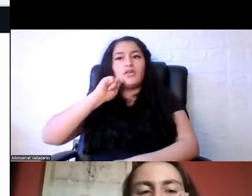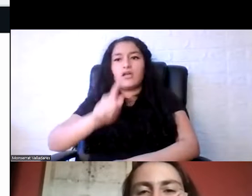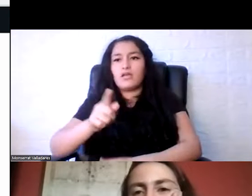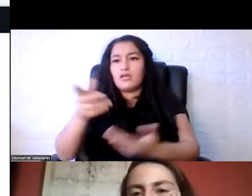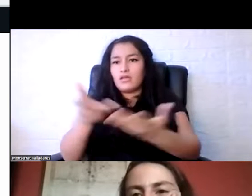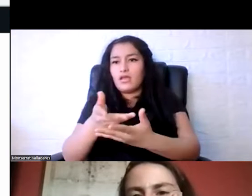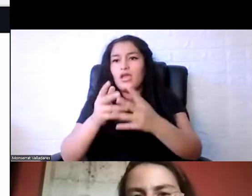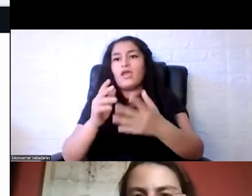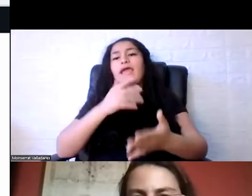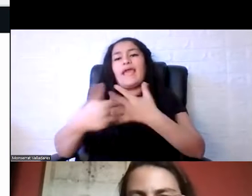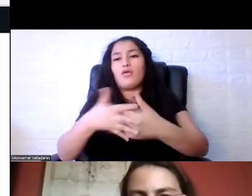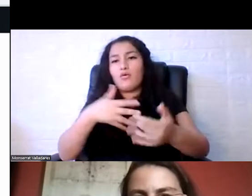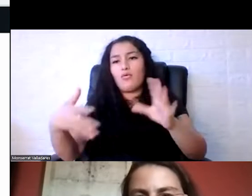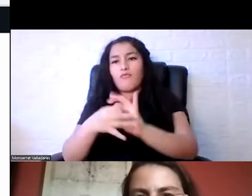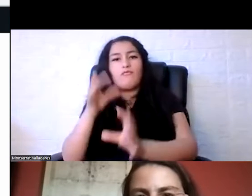el ecofeminismo.